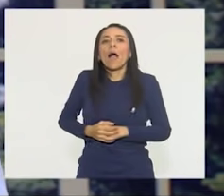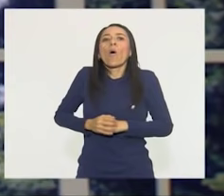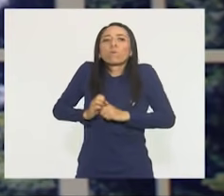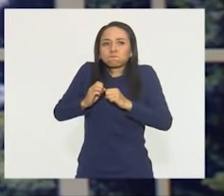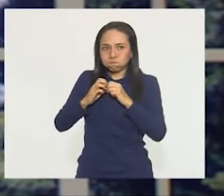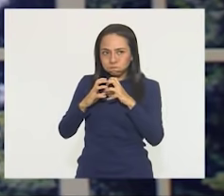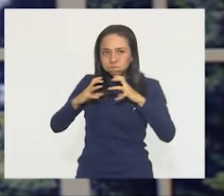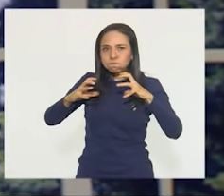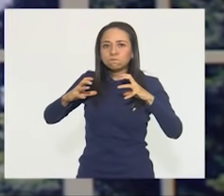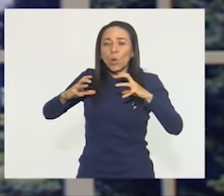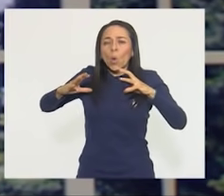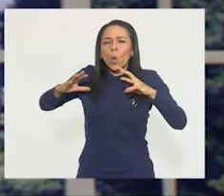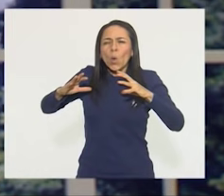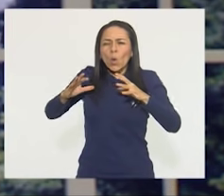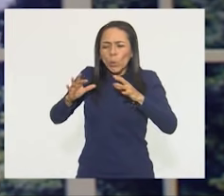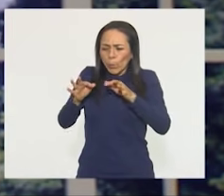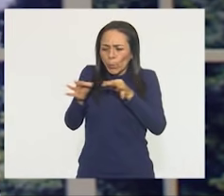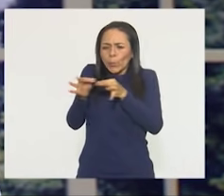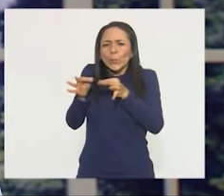Es